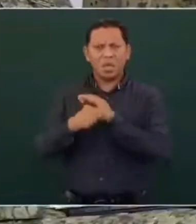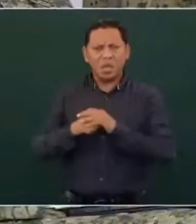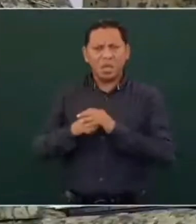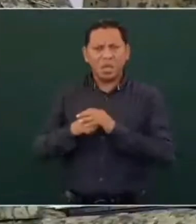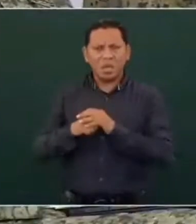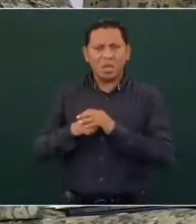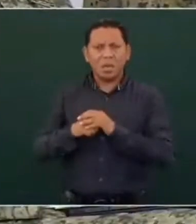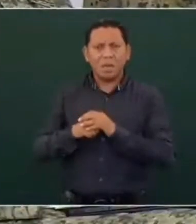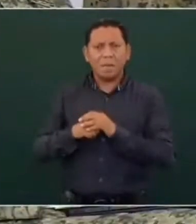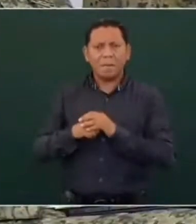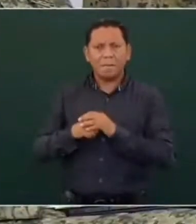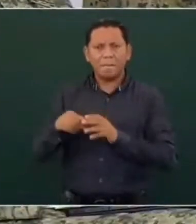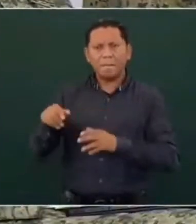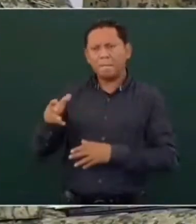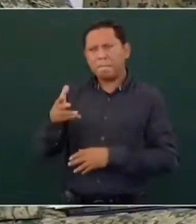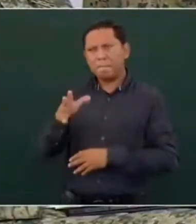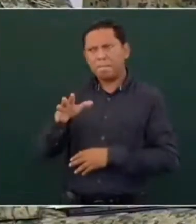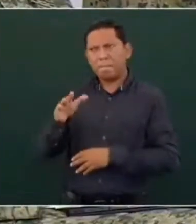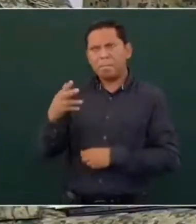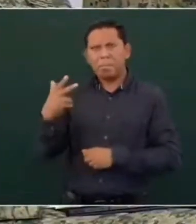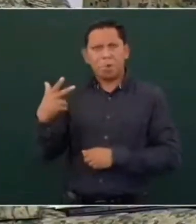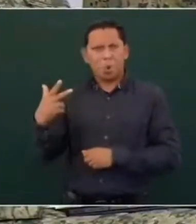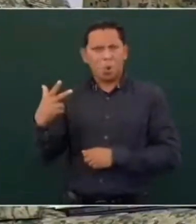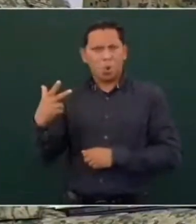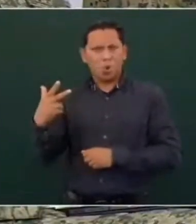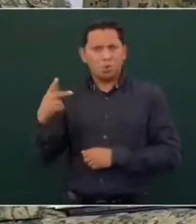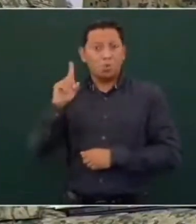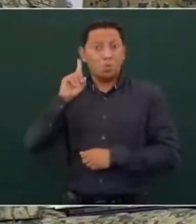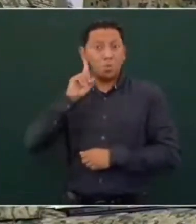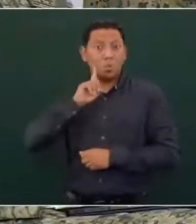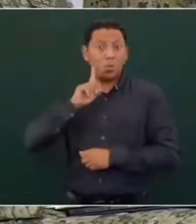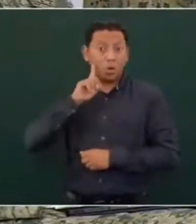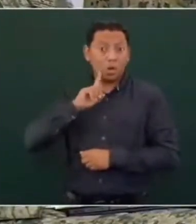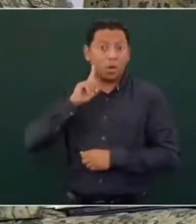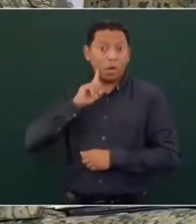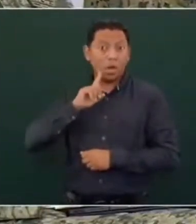y eran como 8 mujeres.